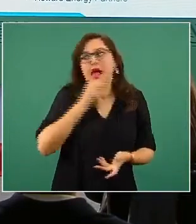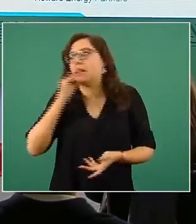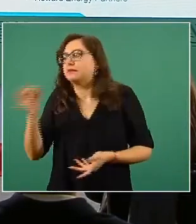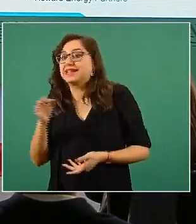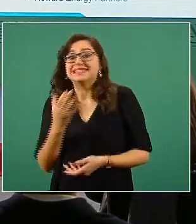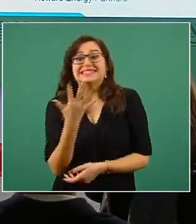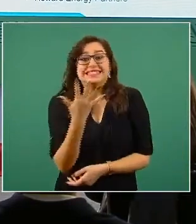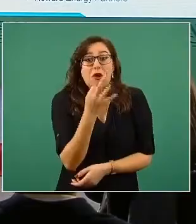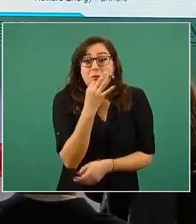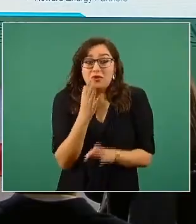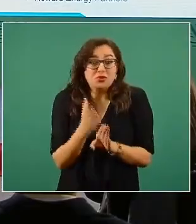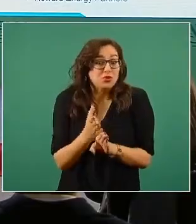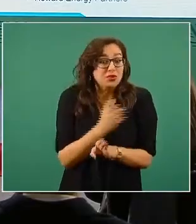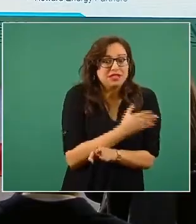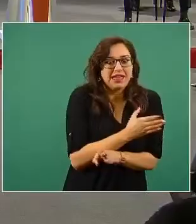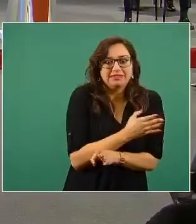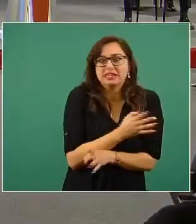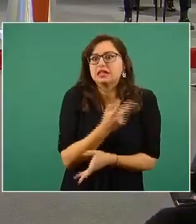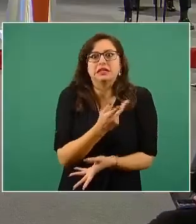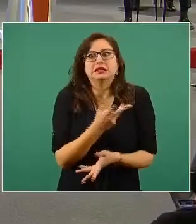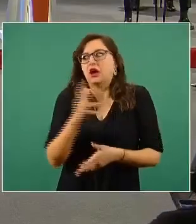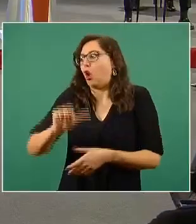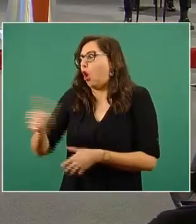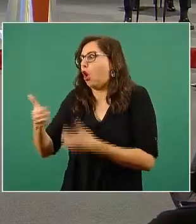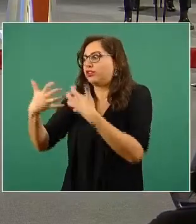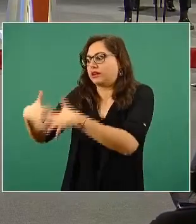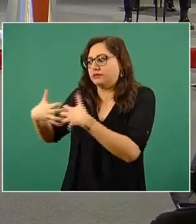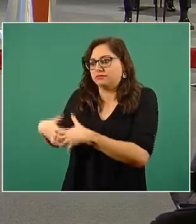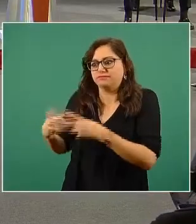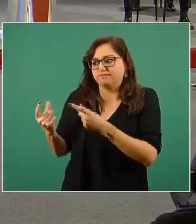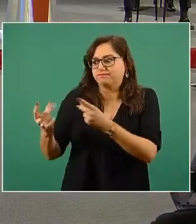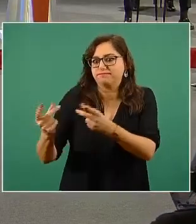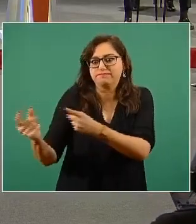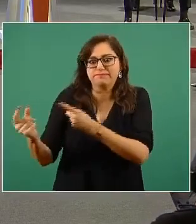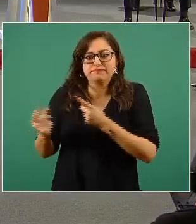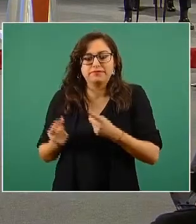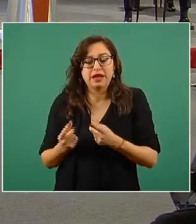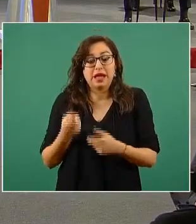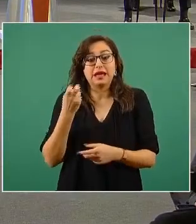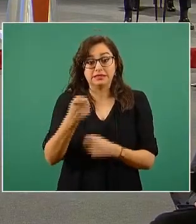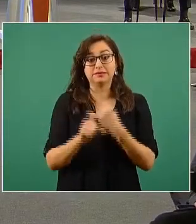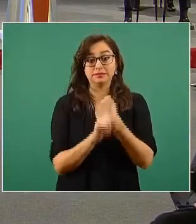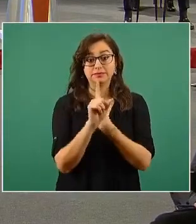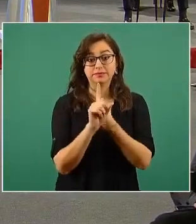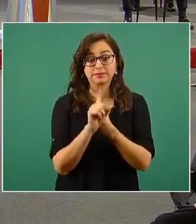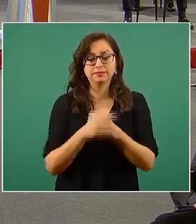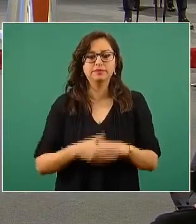meter otro tipo de plantas para que no exista el problema de la carga. Le damos a la siguiente.